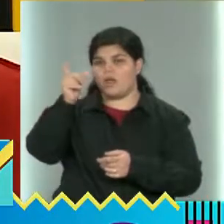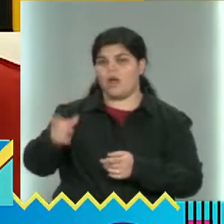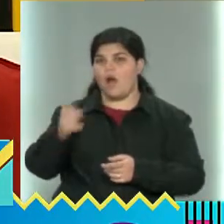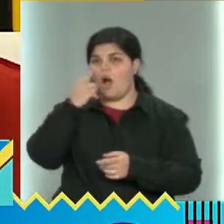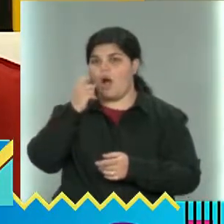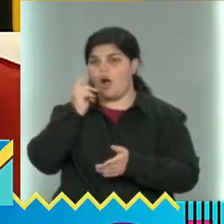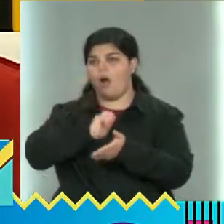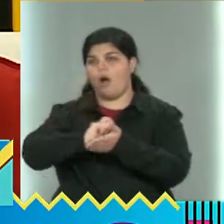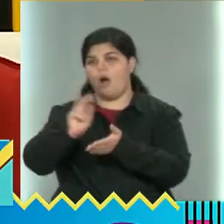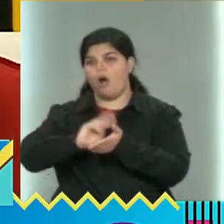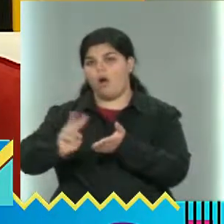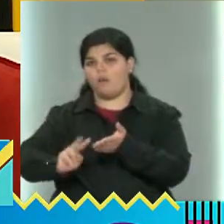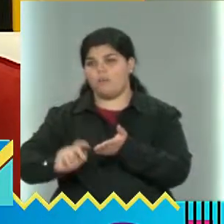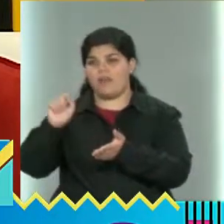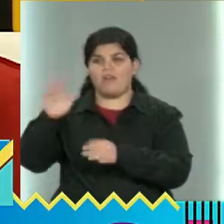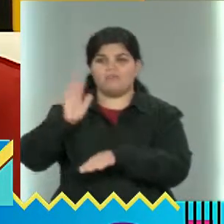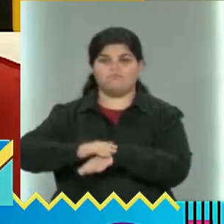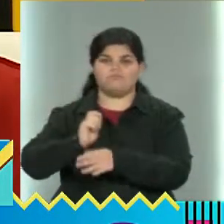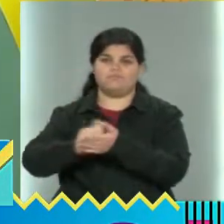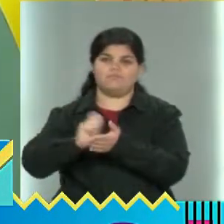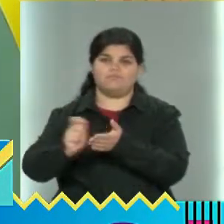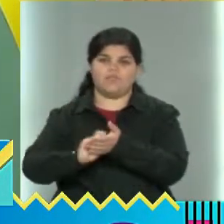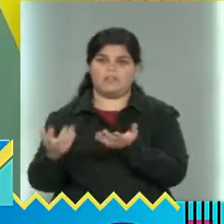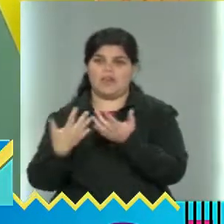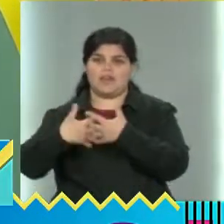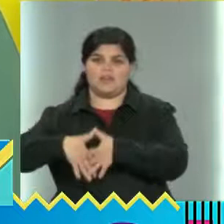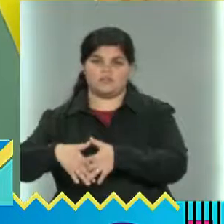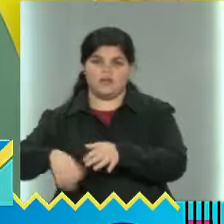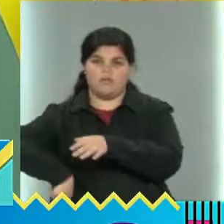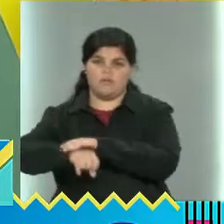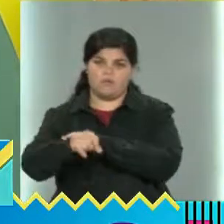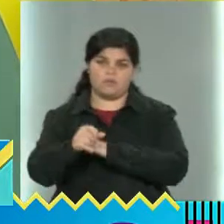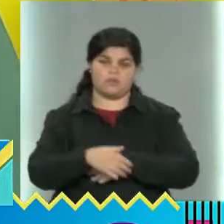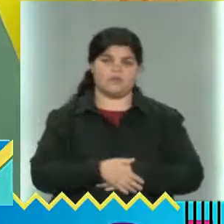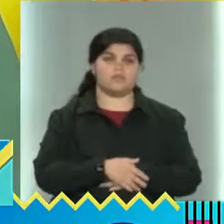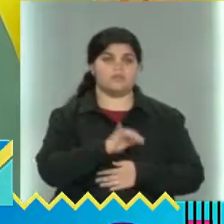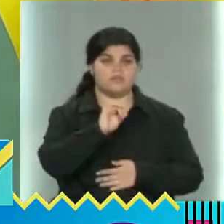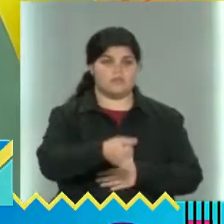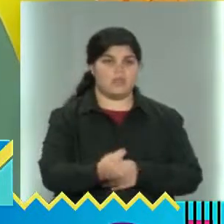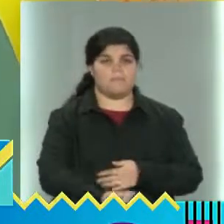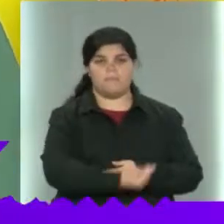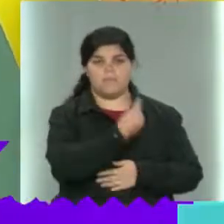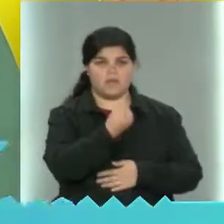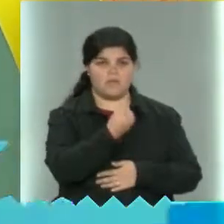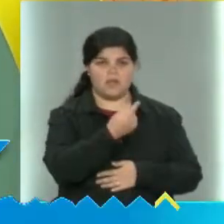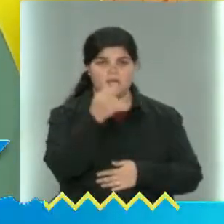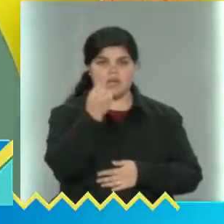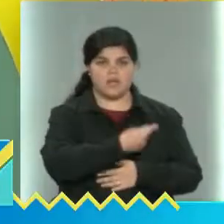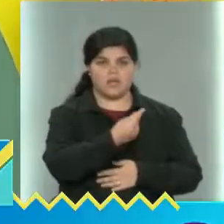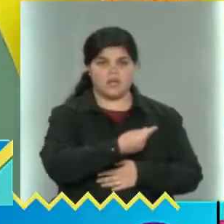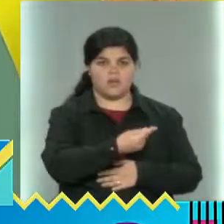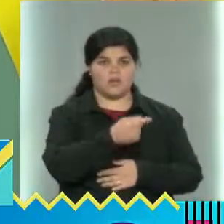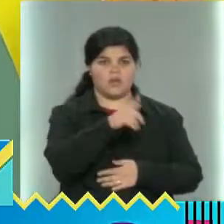autoras, porque están como más ligados al fútbol. Quizá uno de los pioneros en Mendoza en relación al fútbol y la